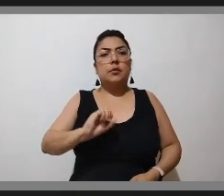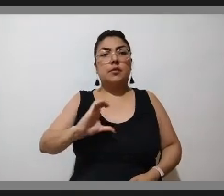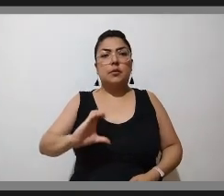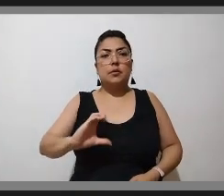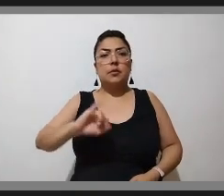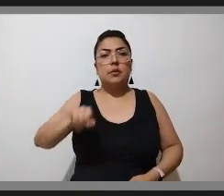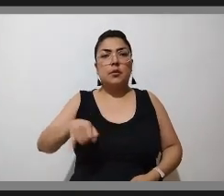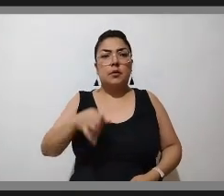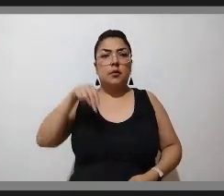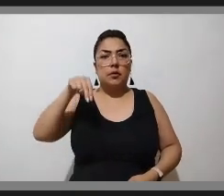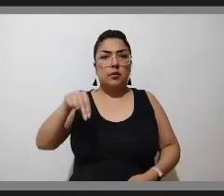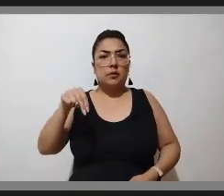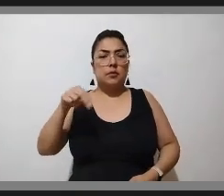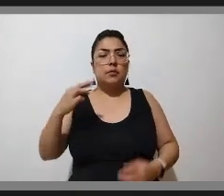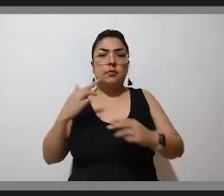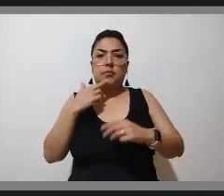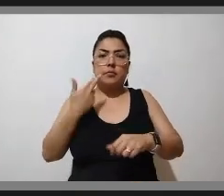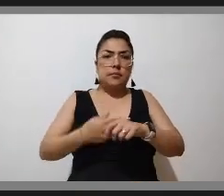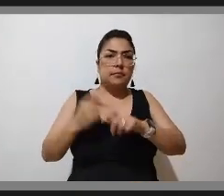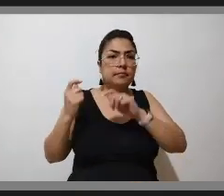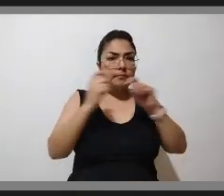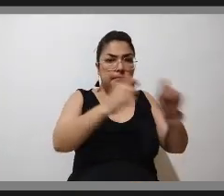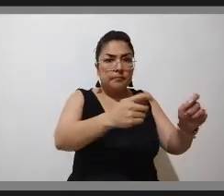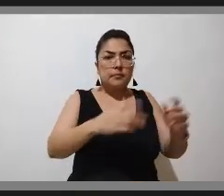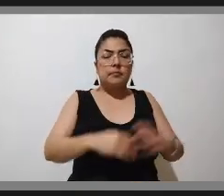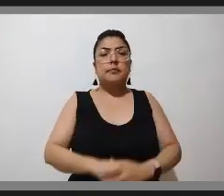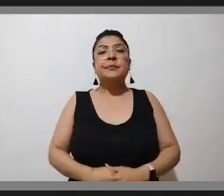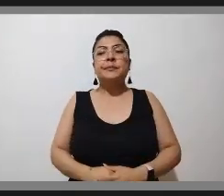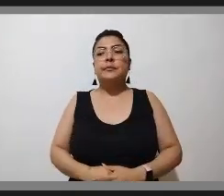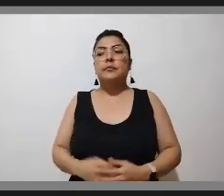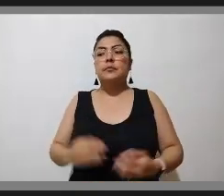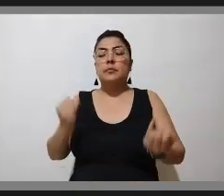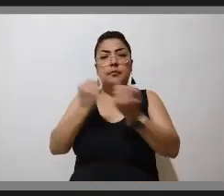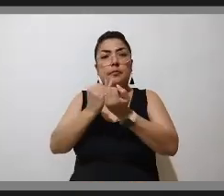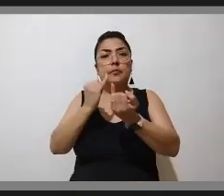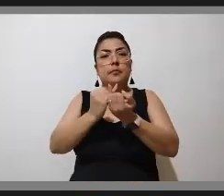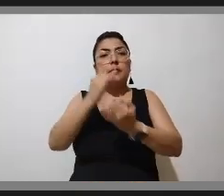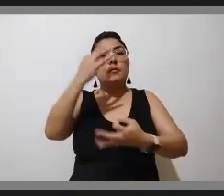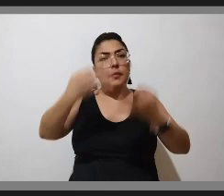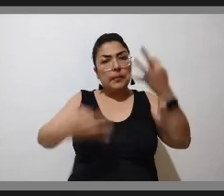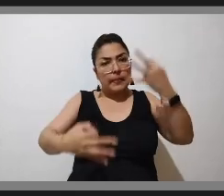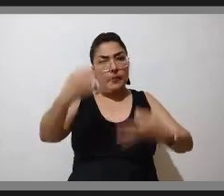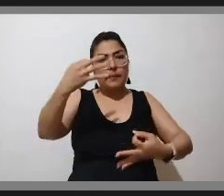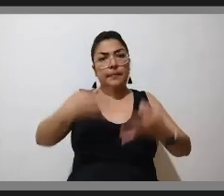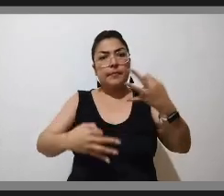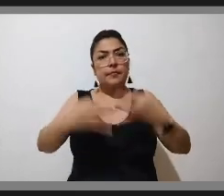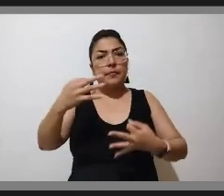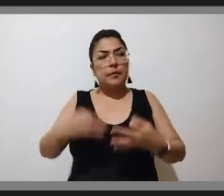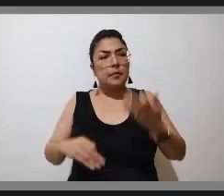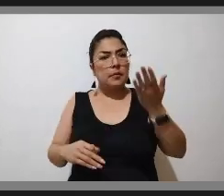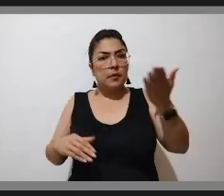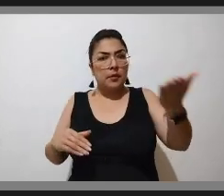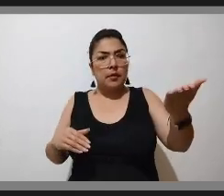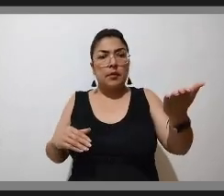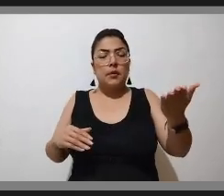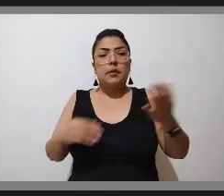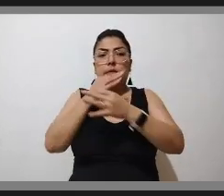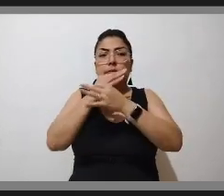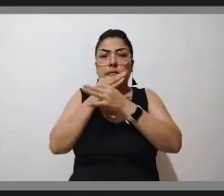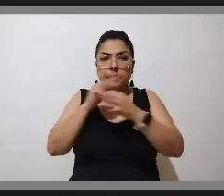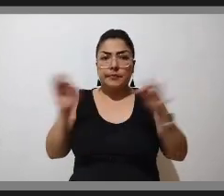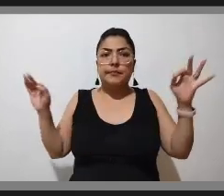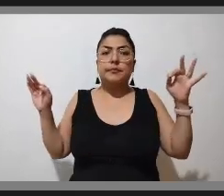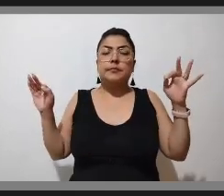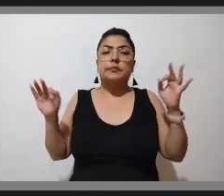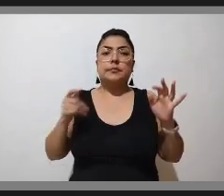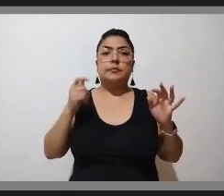Eso es algo muy importante. También el Tribunal Electoral Poder Judicial de la Federación sacó hace algunos días